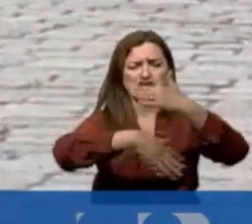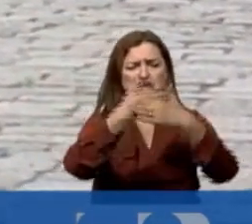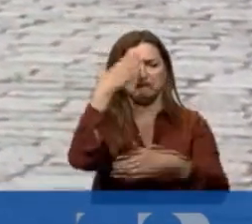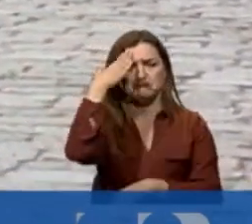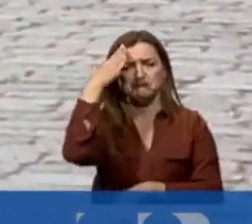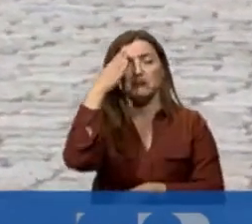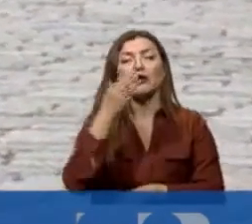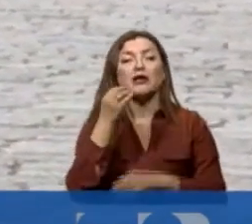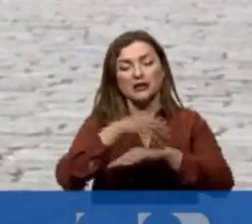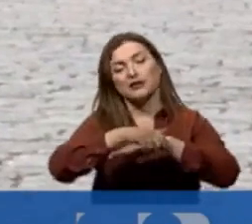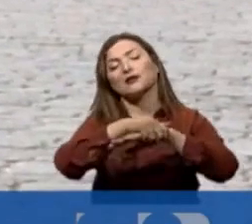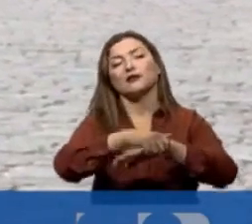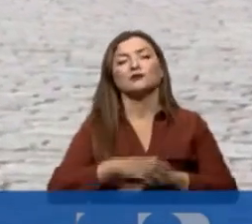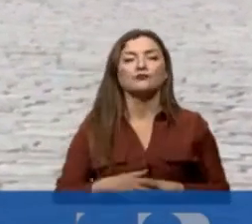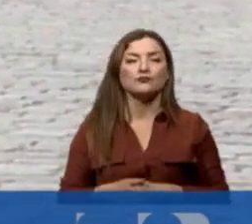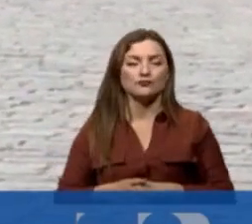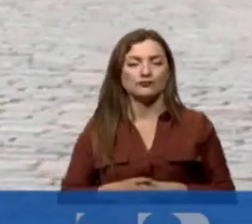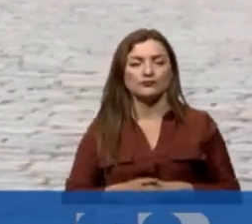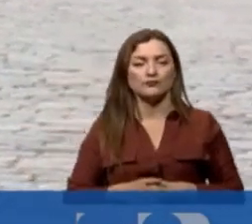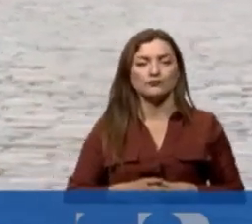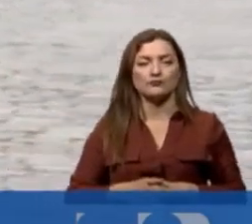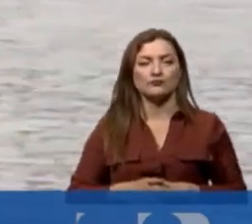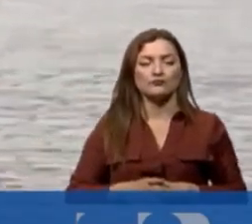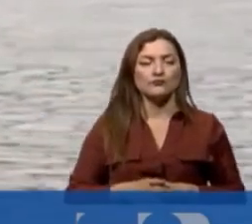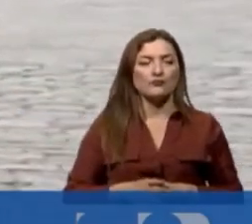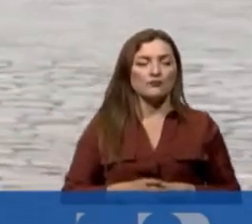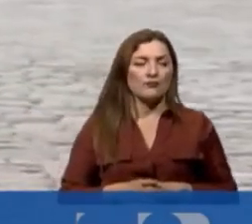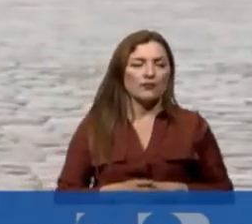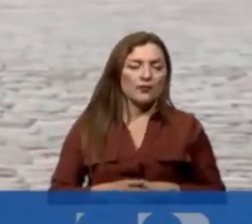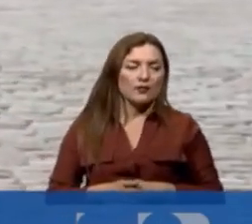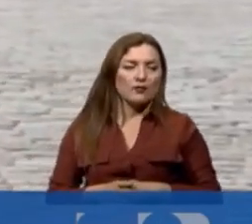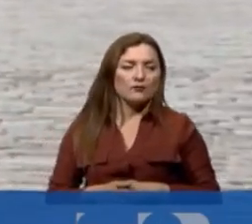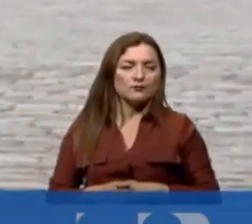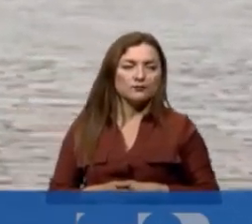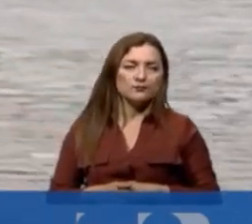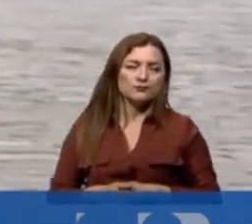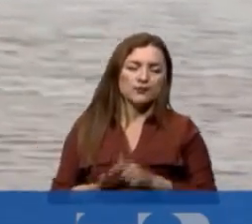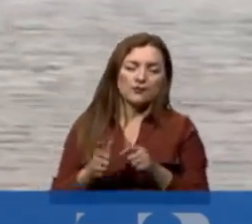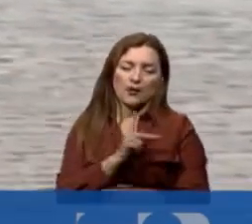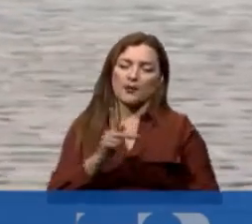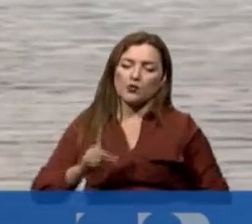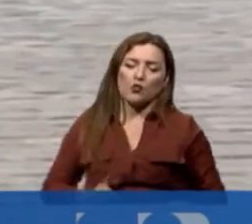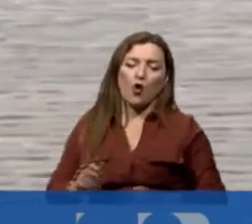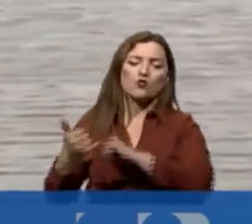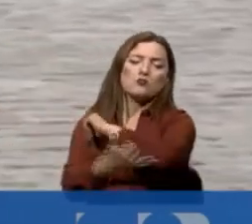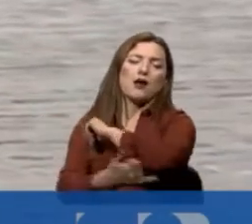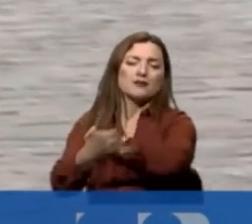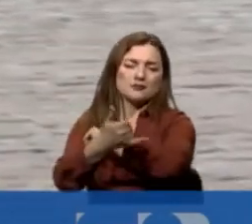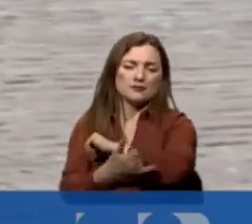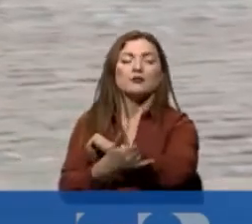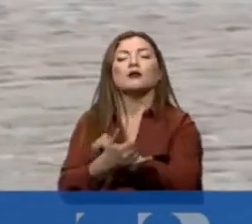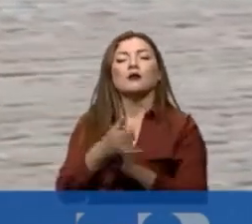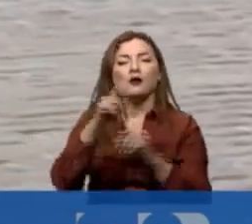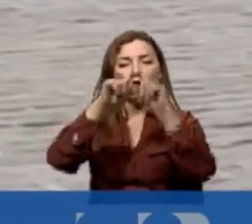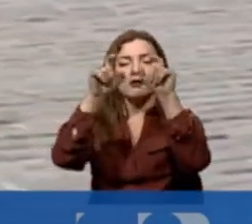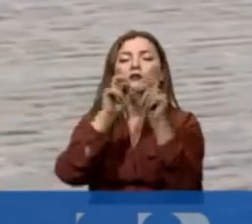turismo, igualmente personal que brinda un sostenimiento a cada una de las entidades, ya sean personas particulares, extranjeros y a través de las empresas